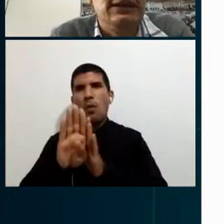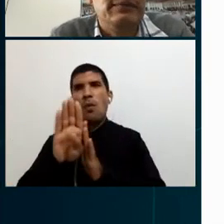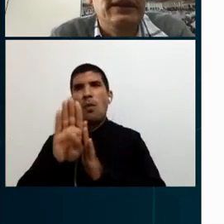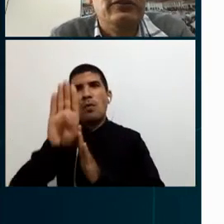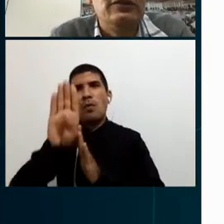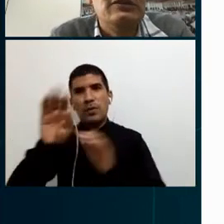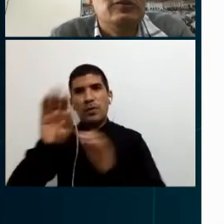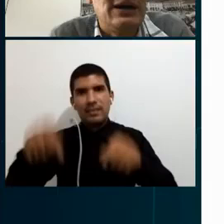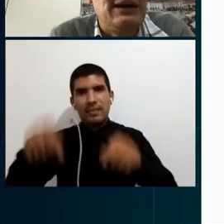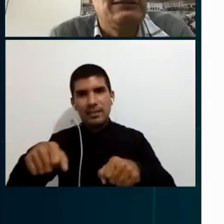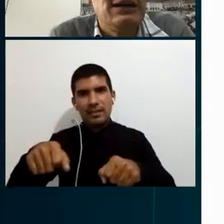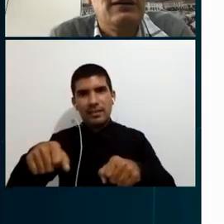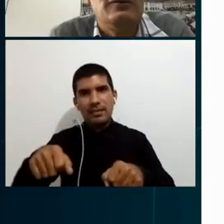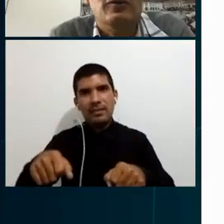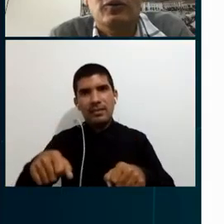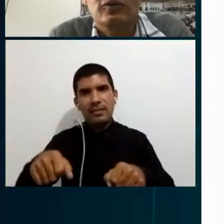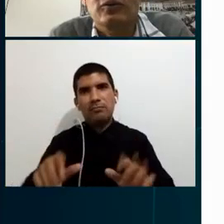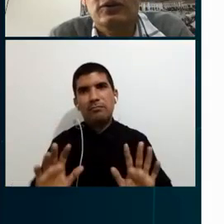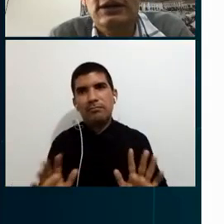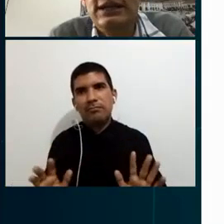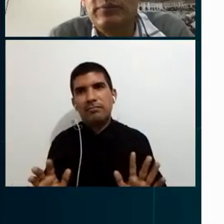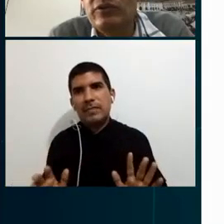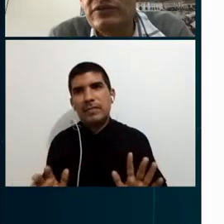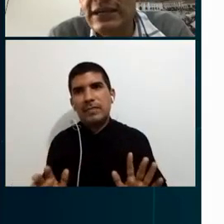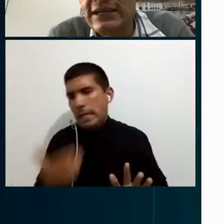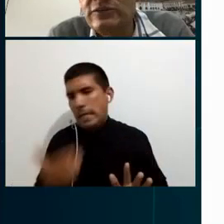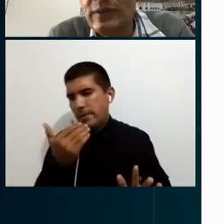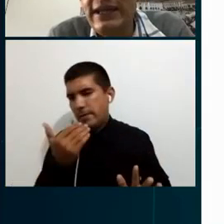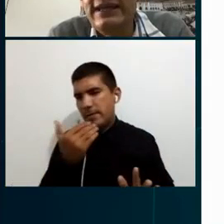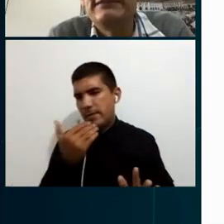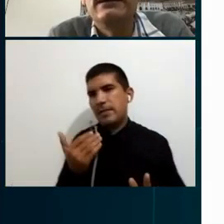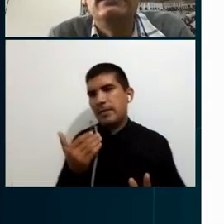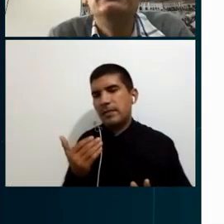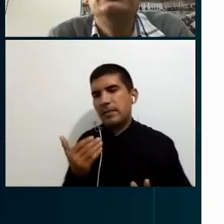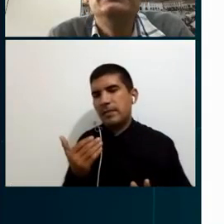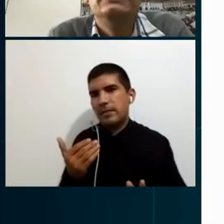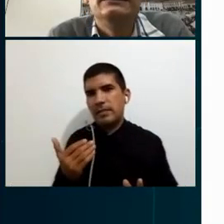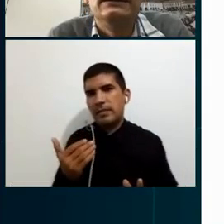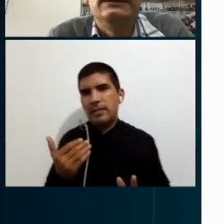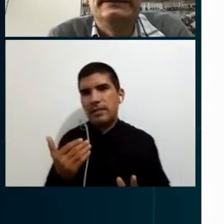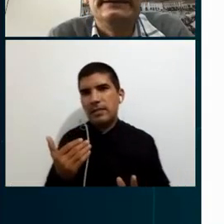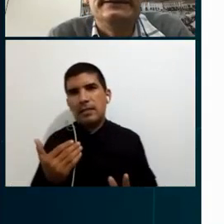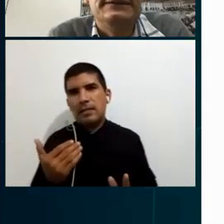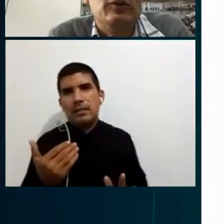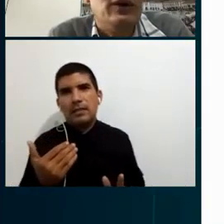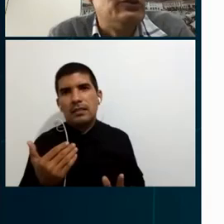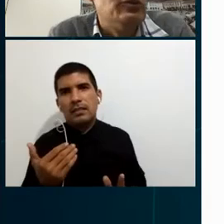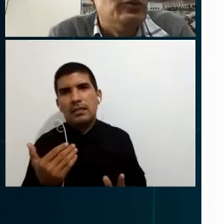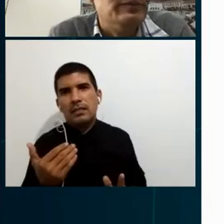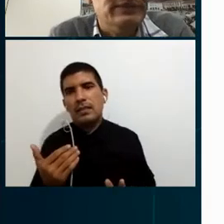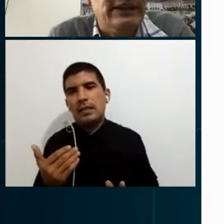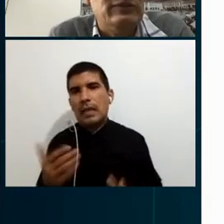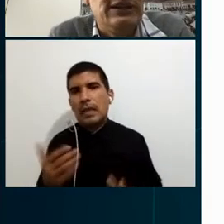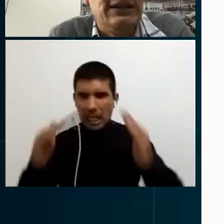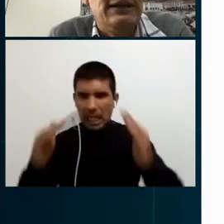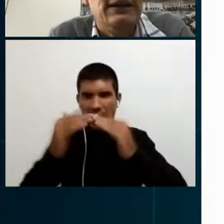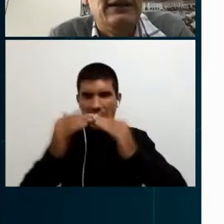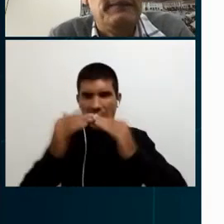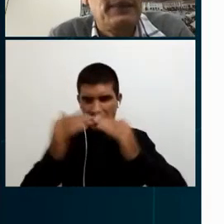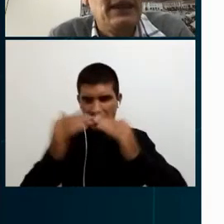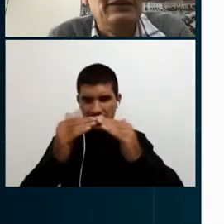ciertos elementos en su casa o le pone un tag a su maleta o a su,